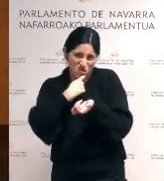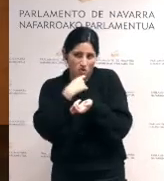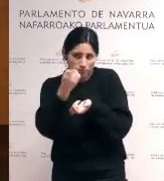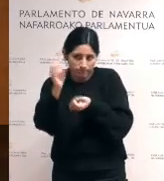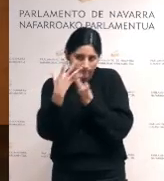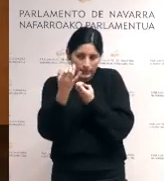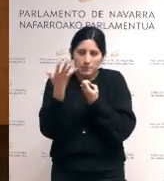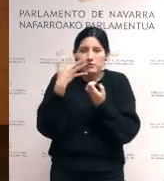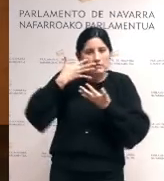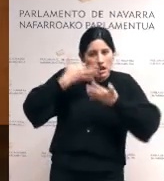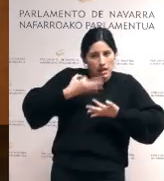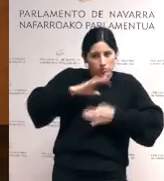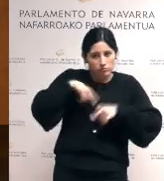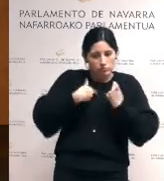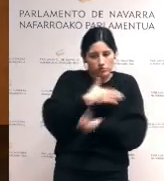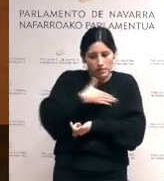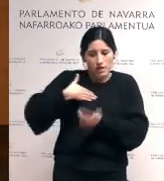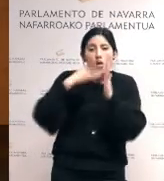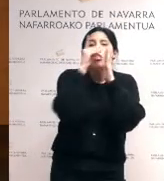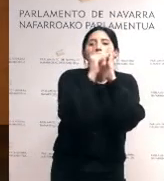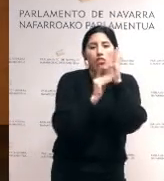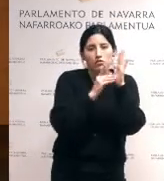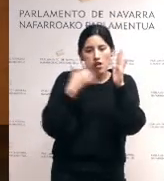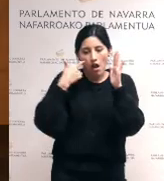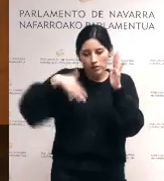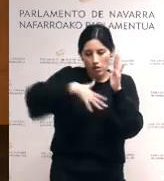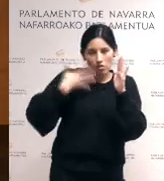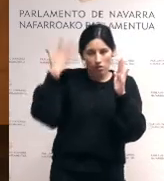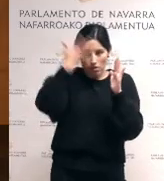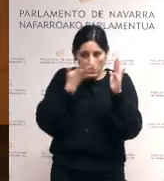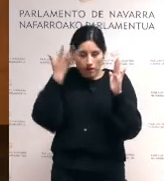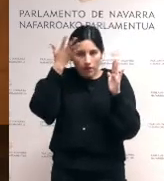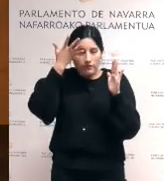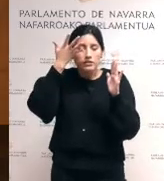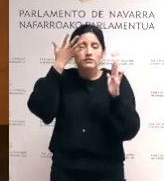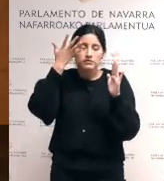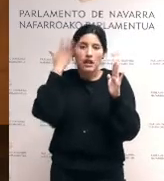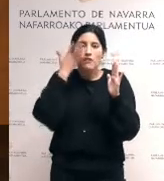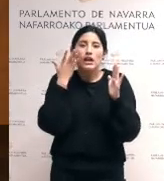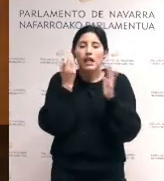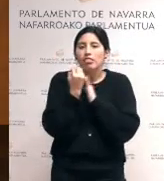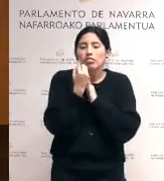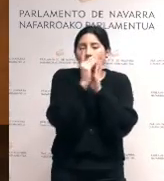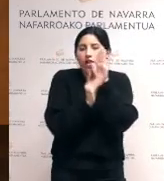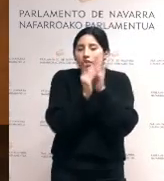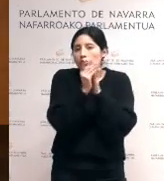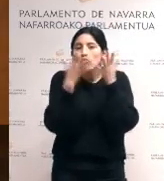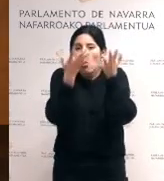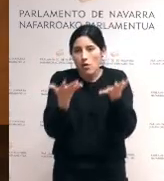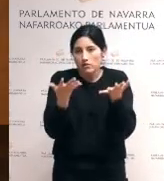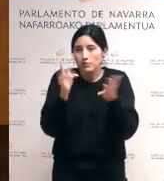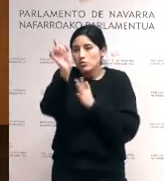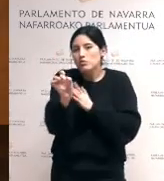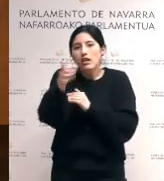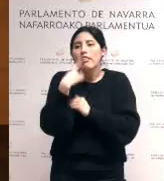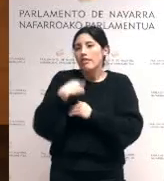nos digan cuál es la realidad de la delincuencia en Navarra, no que nos lo diga el representante de la agrupación parlamentaria de Vox. Lo normal